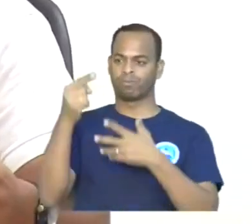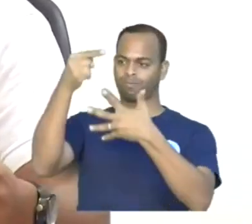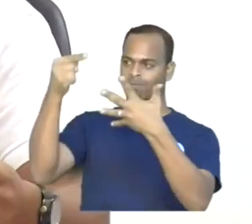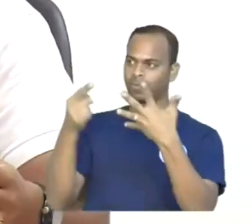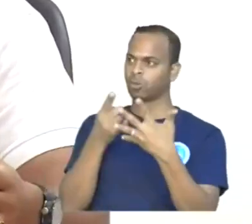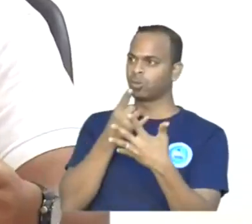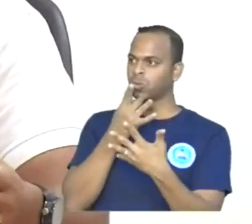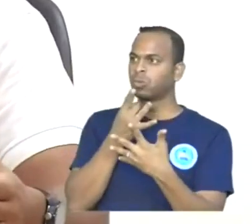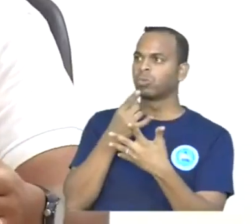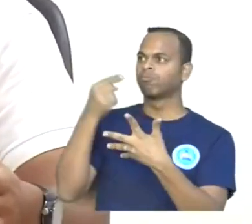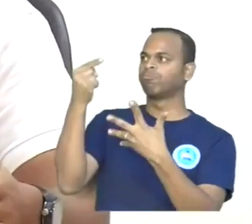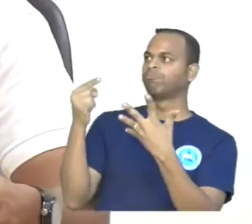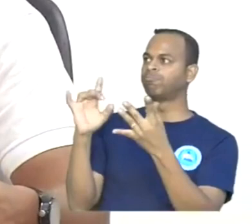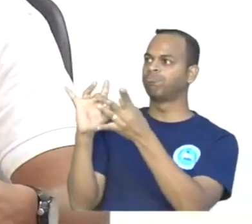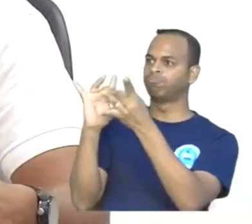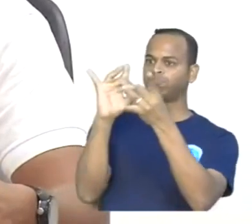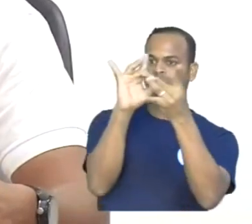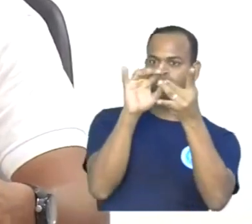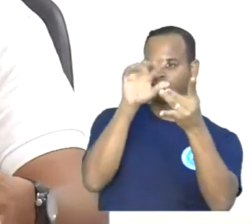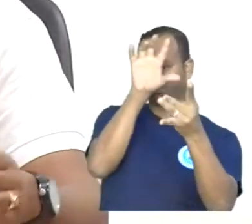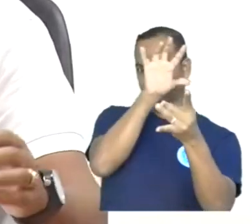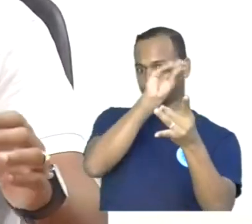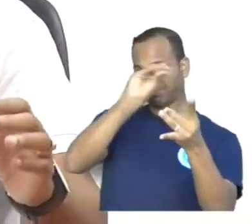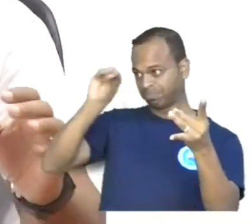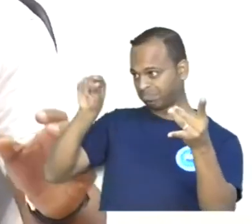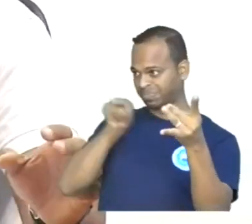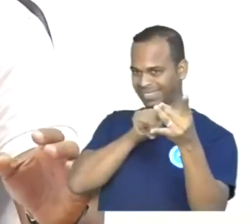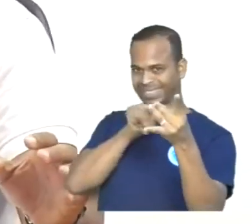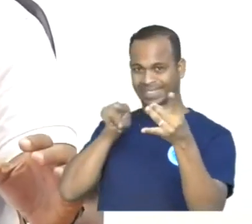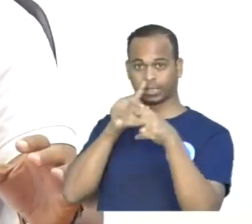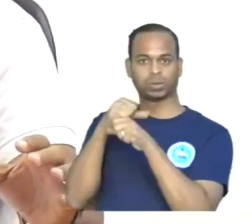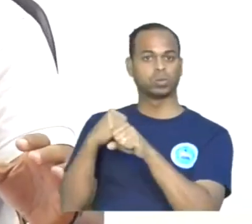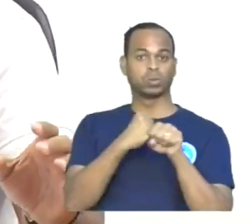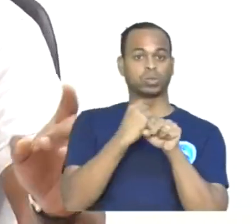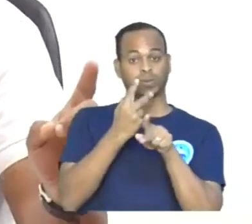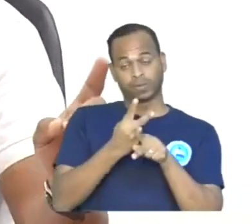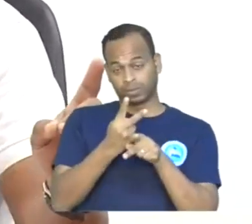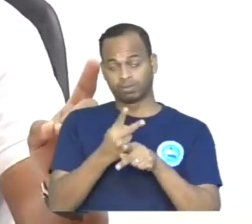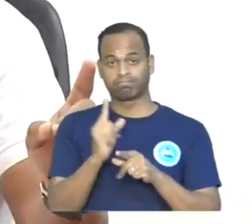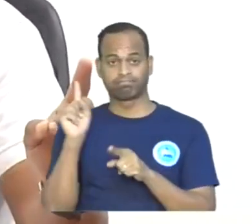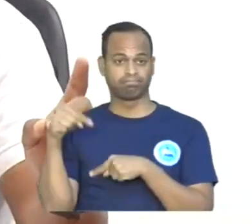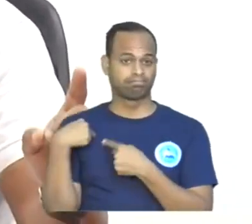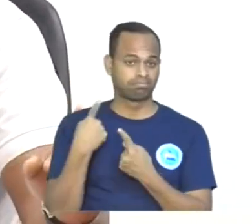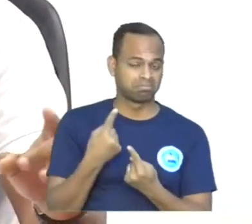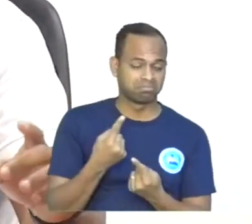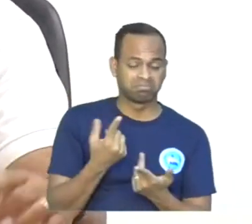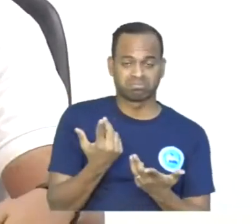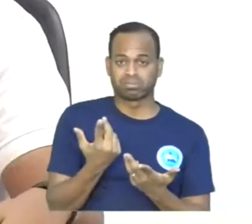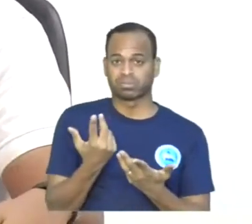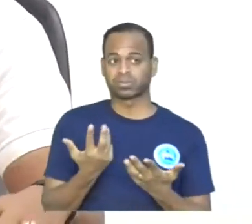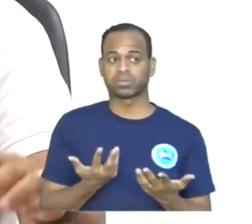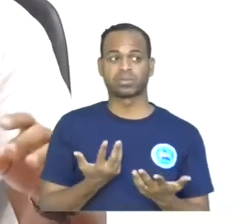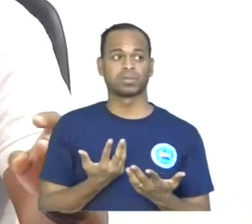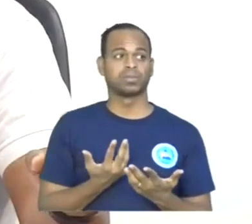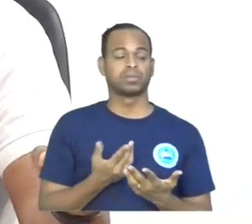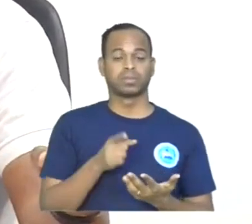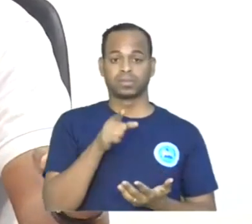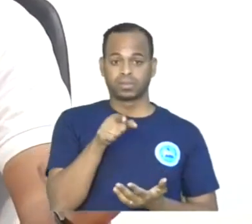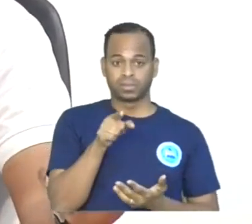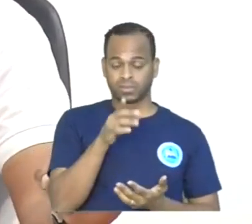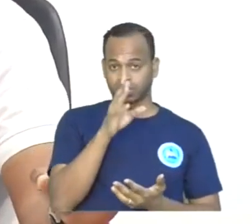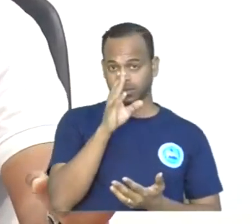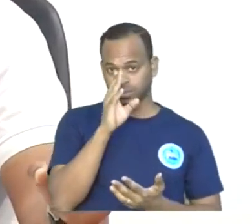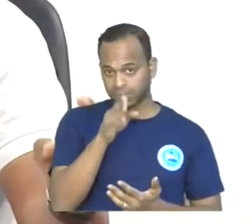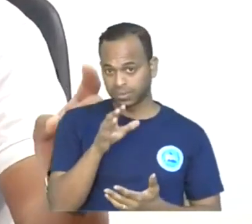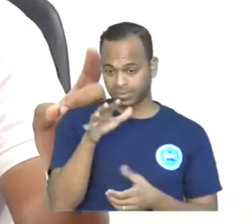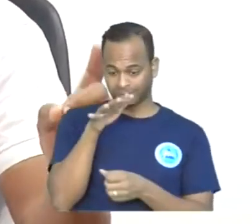elementos que componen estos circuitos. Hasta donde tengo entendido, aunque no es directamente dentro